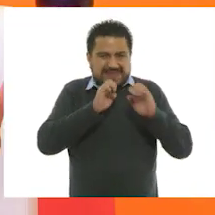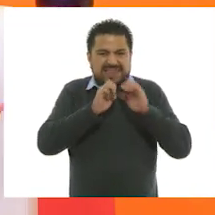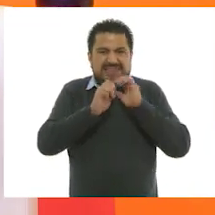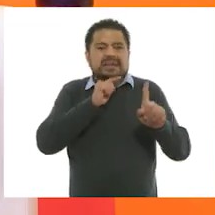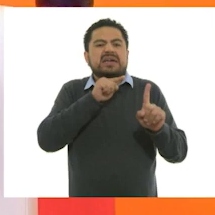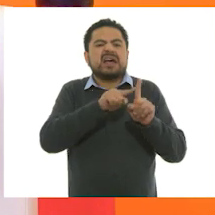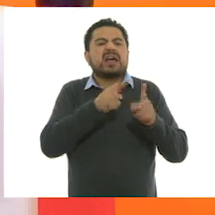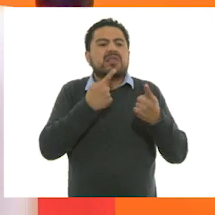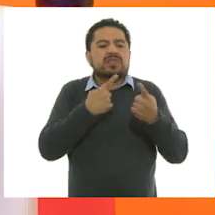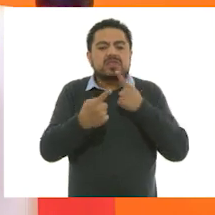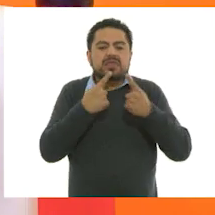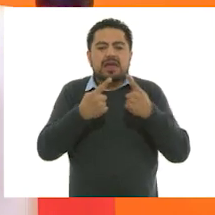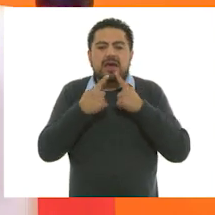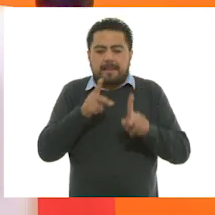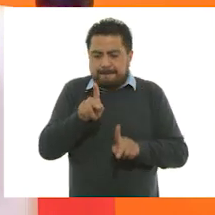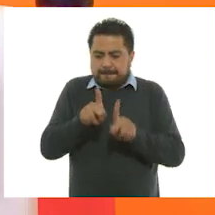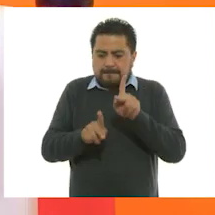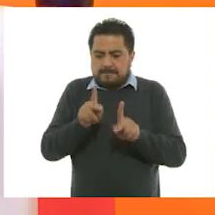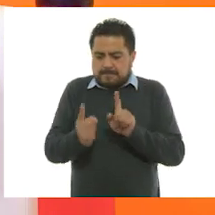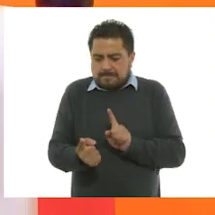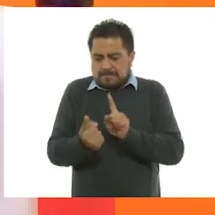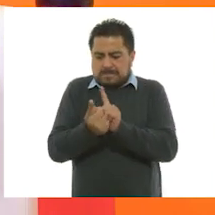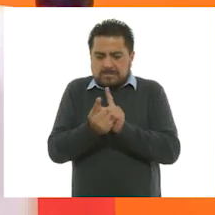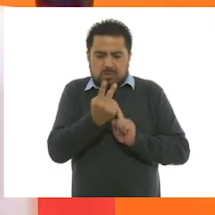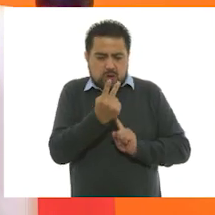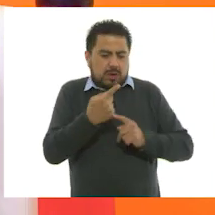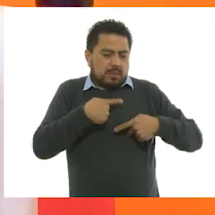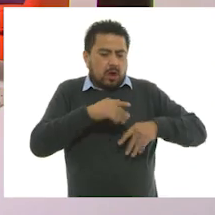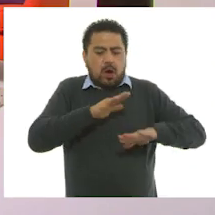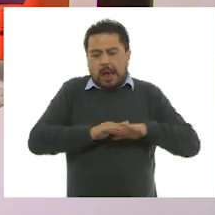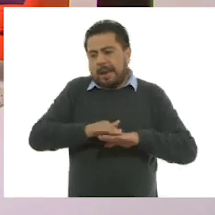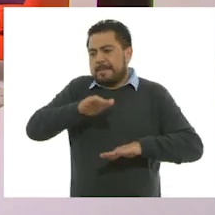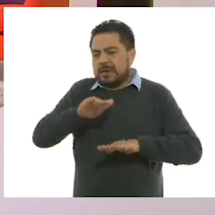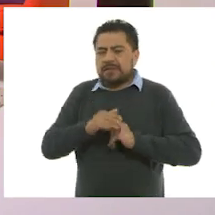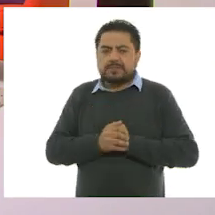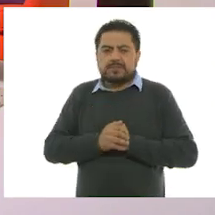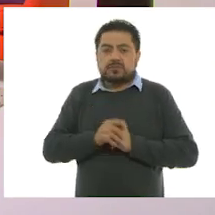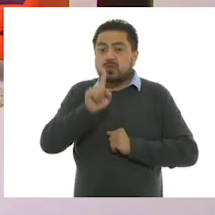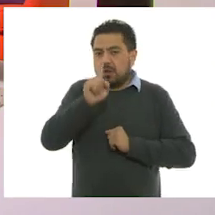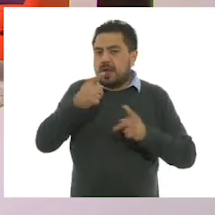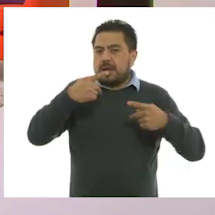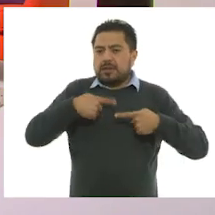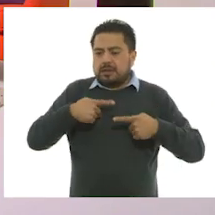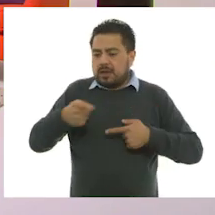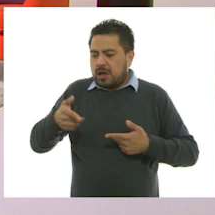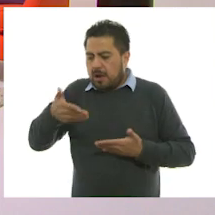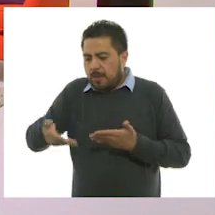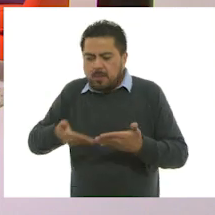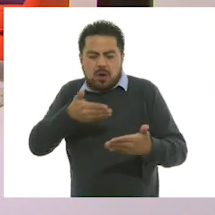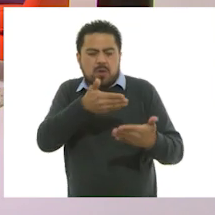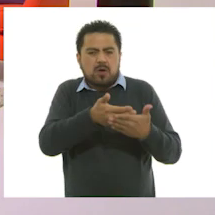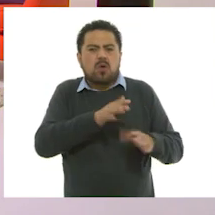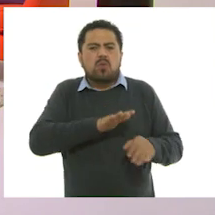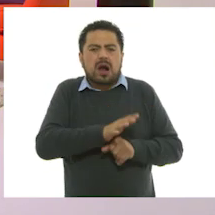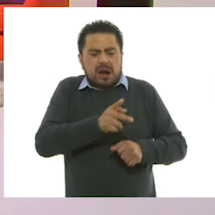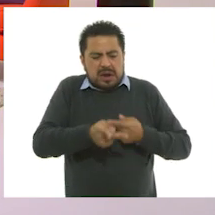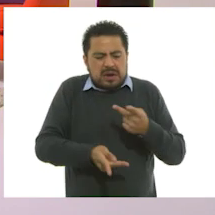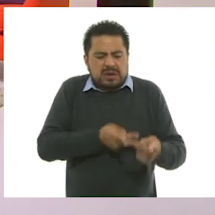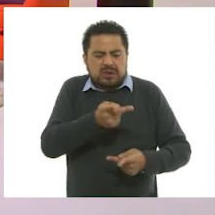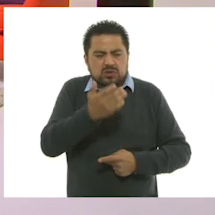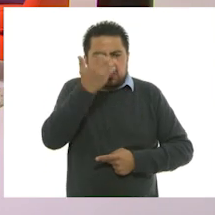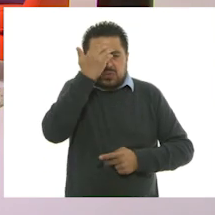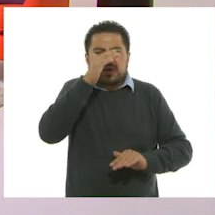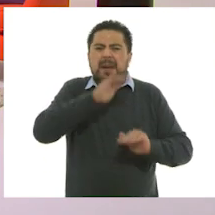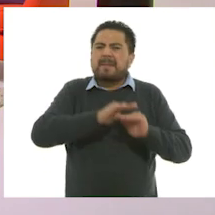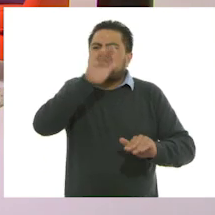un diálogo, una plática entre 2 o más personas. Una de las personas propone una serie de preguntas para conocer